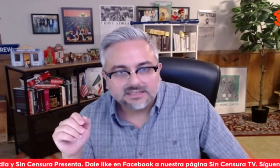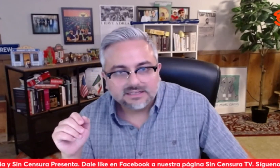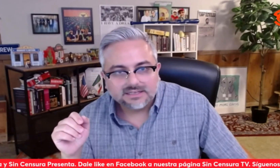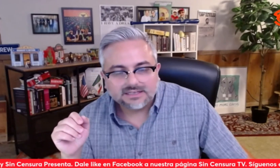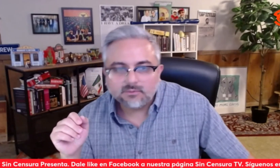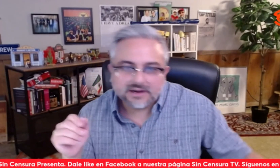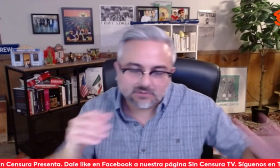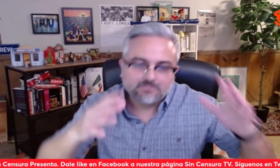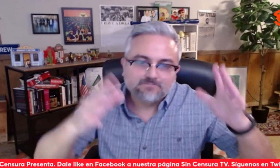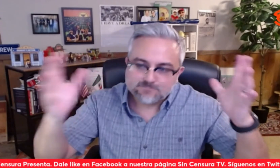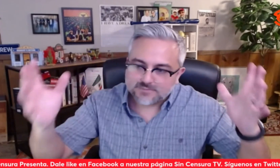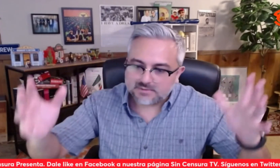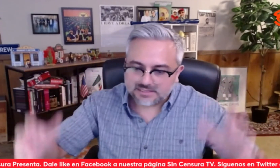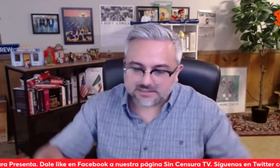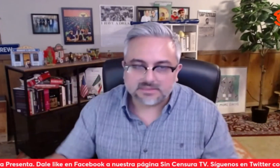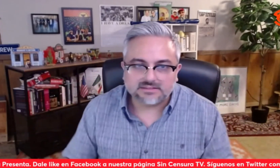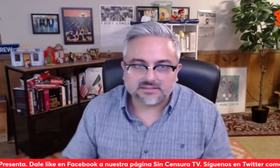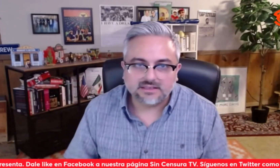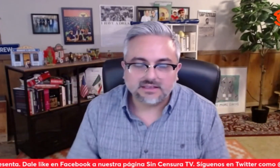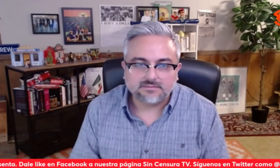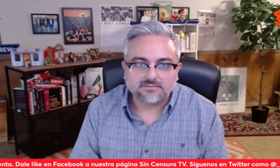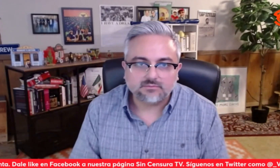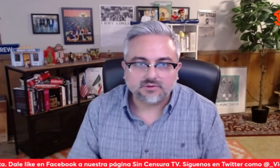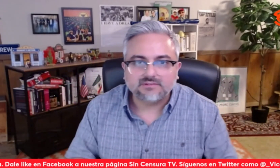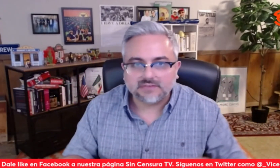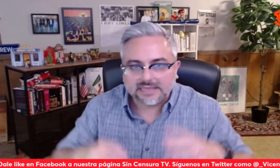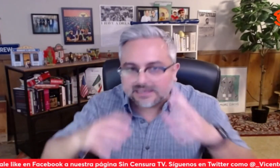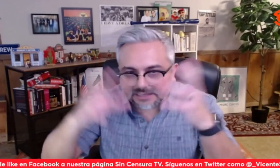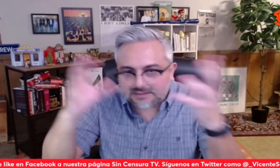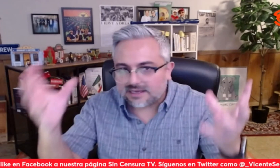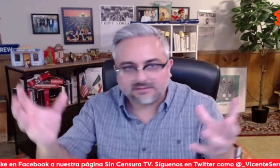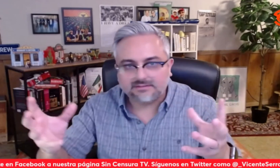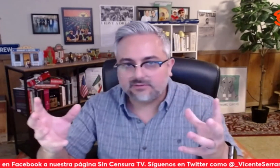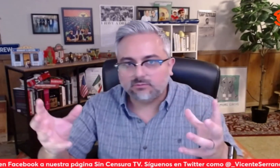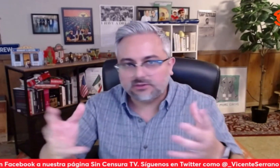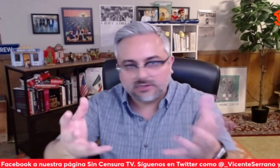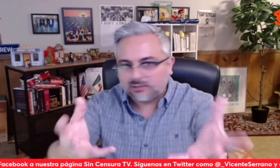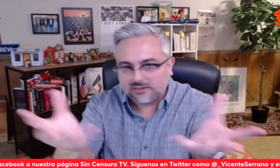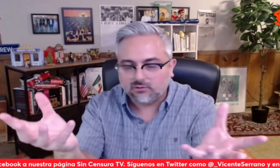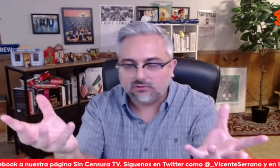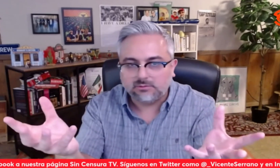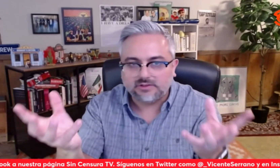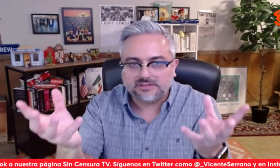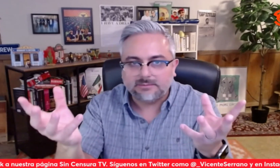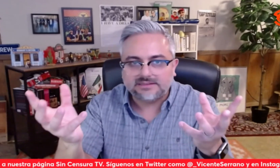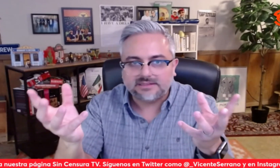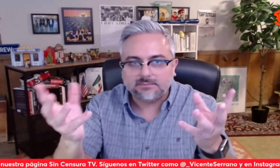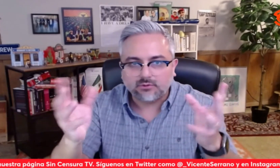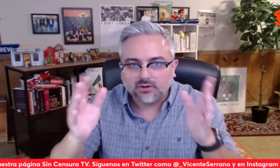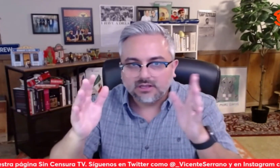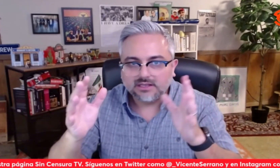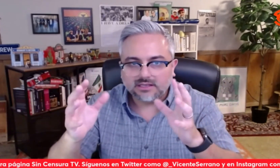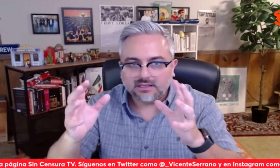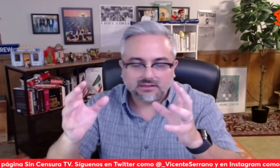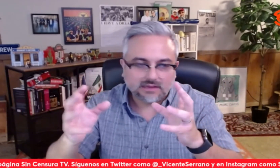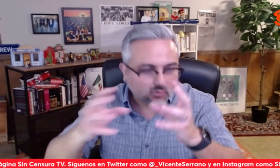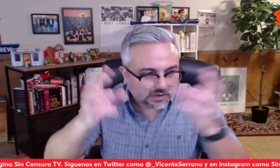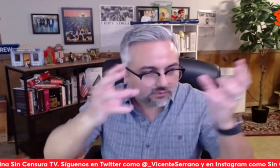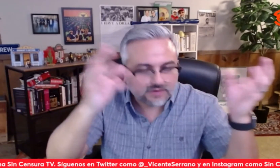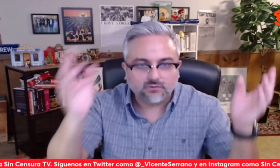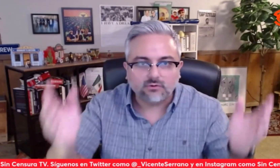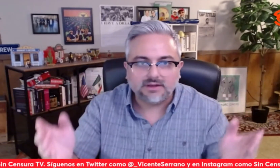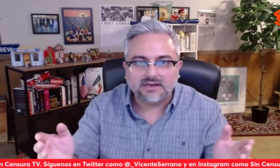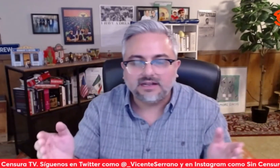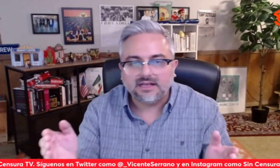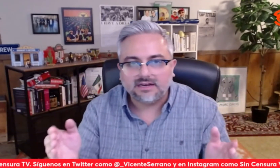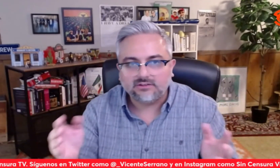Septien. Y bueno, evidentemente, pues hay críticas hacia su persona, tú las conoces perfectamente por, de alguna